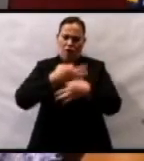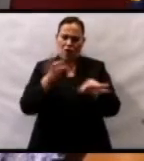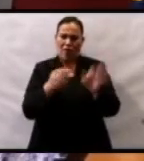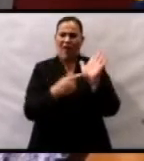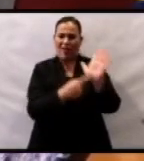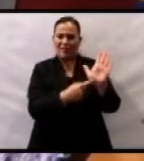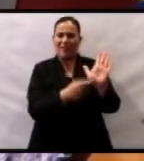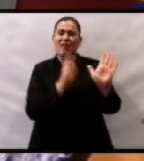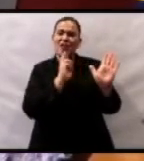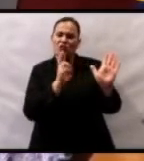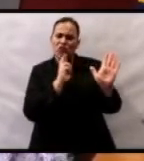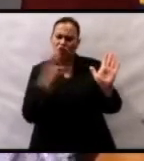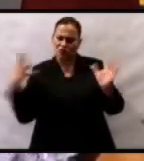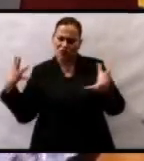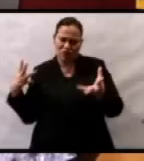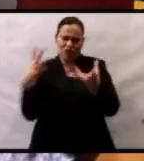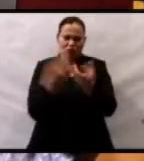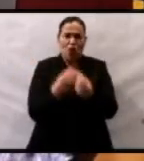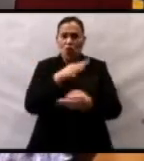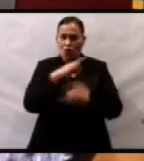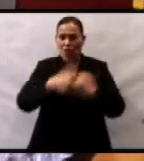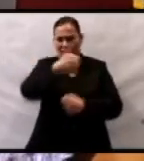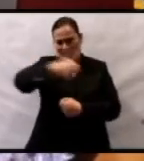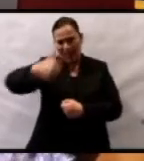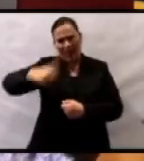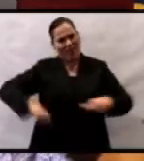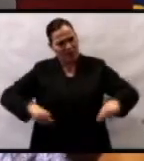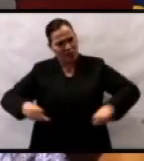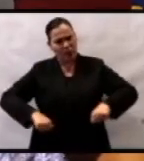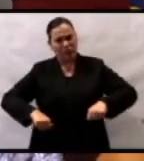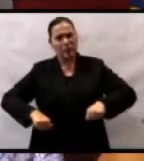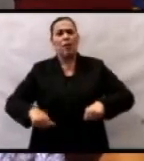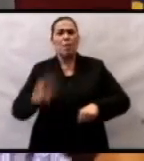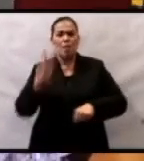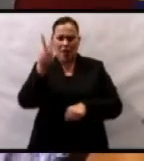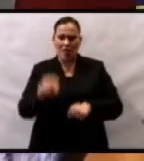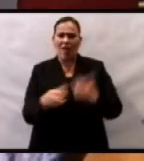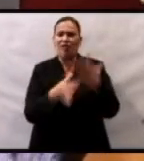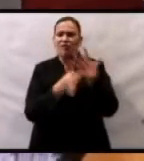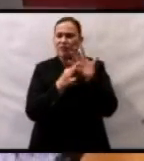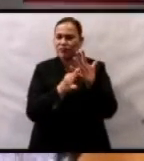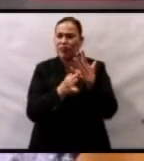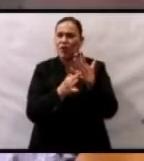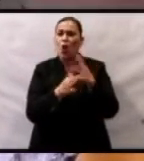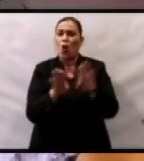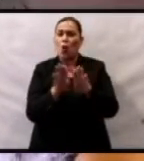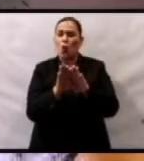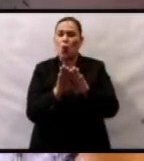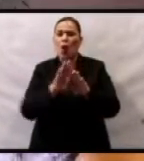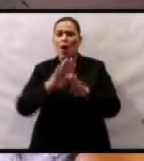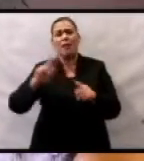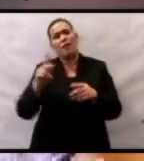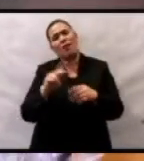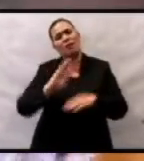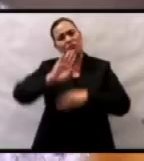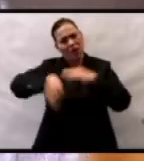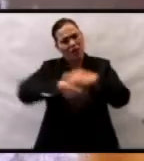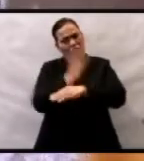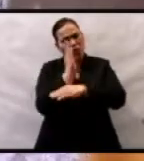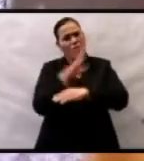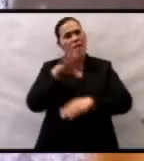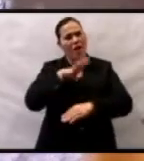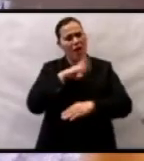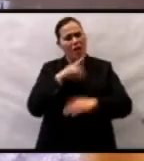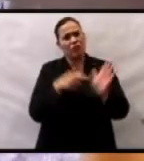esas revisiones, donde cada acción fue verificada en la plataforma y está totalmente